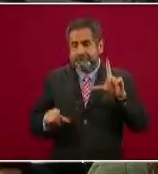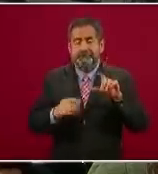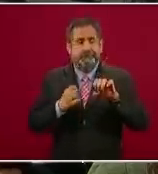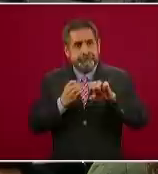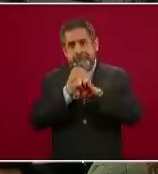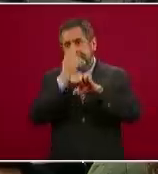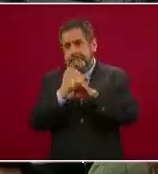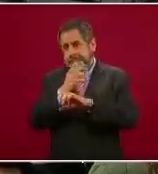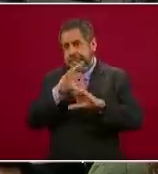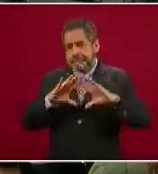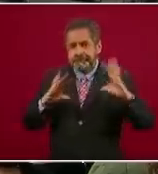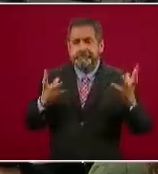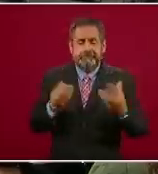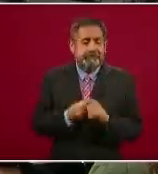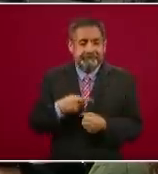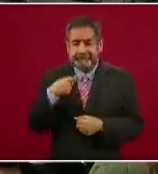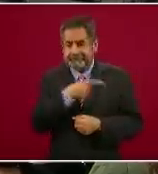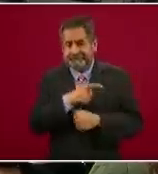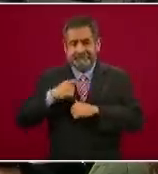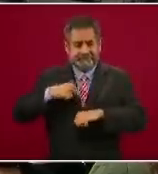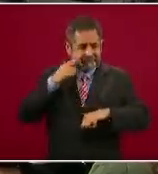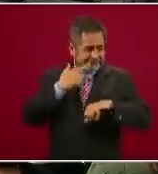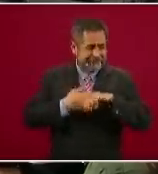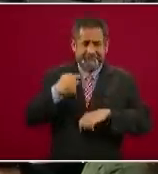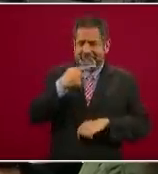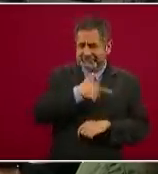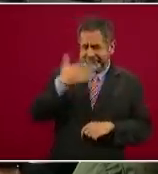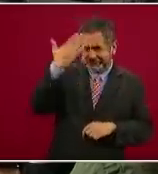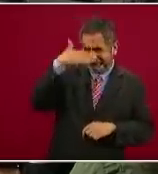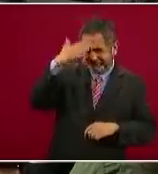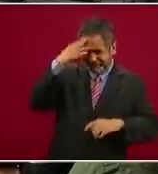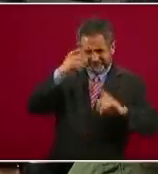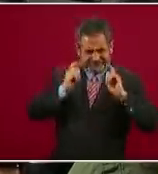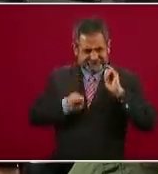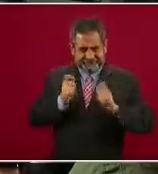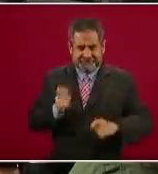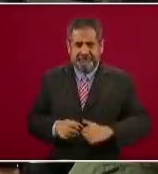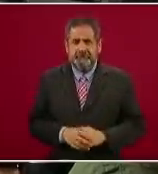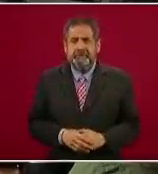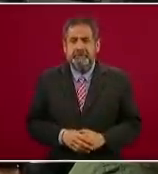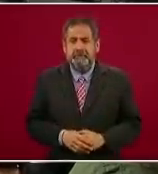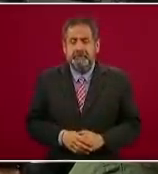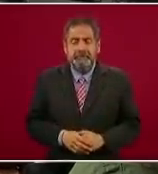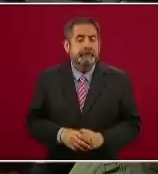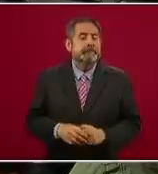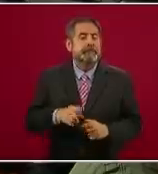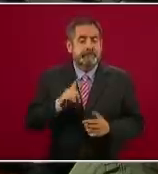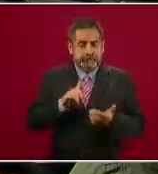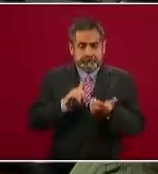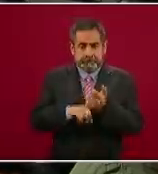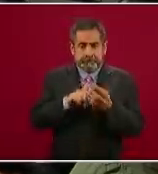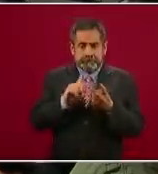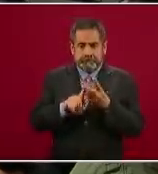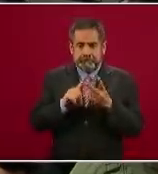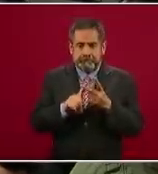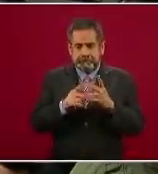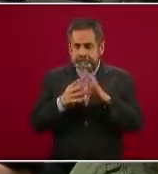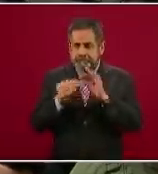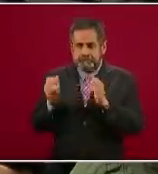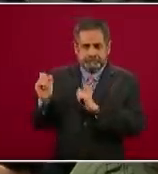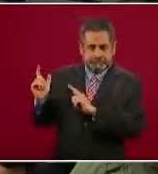estatal y municipal, para esta respuesta. Tenemos los componentes, de manera muy